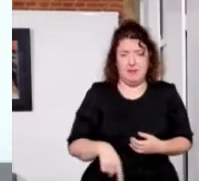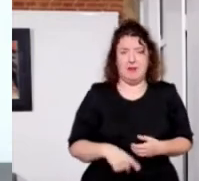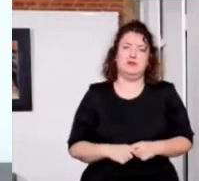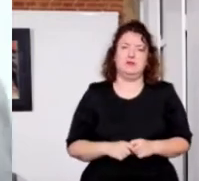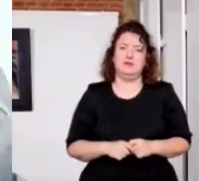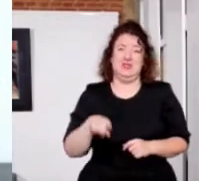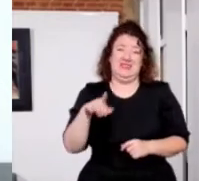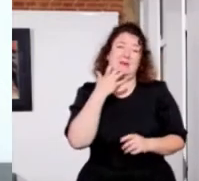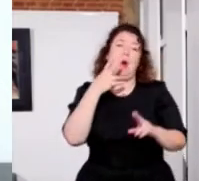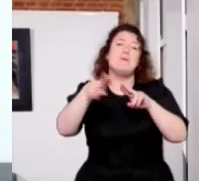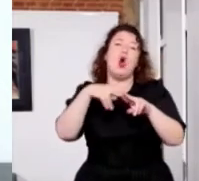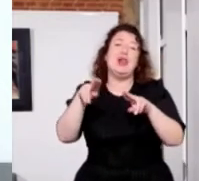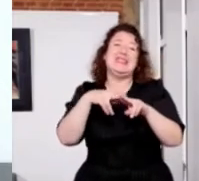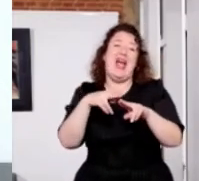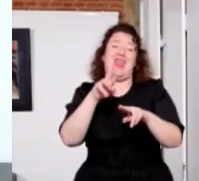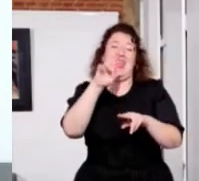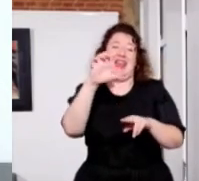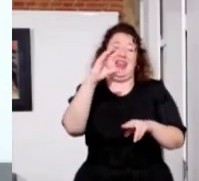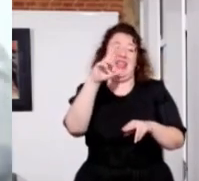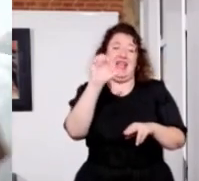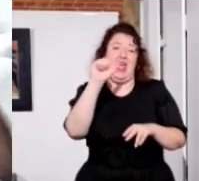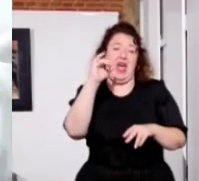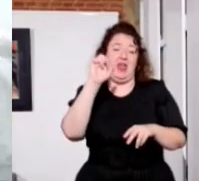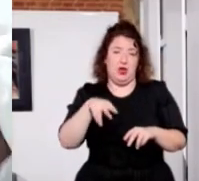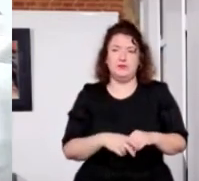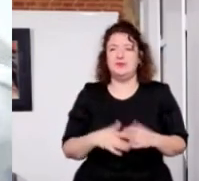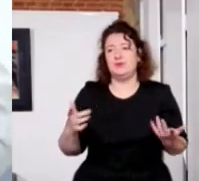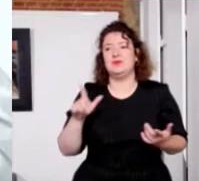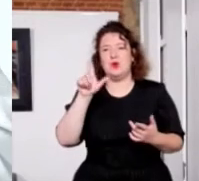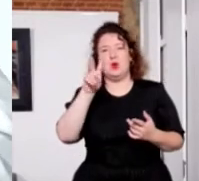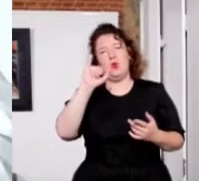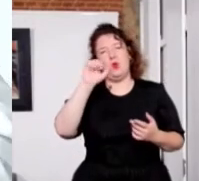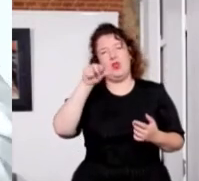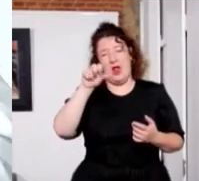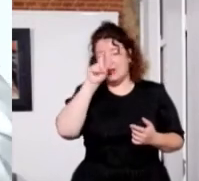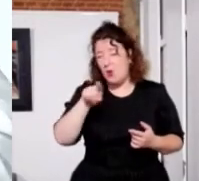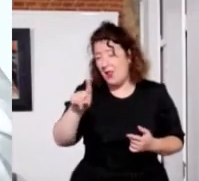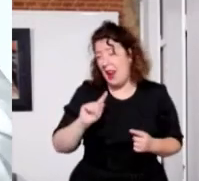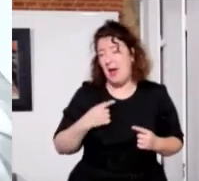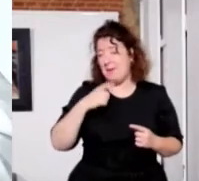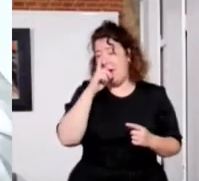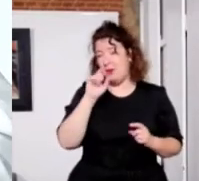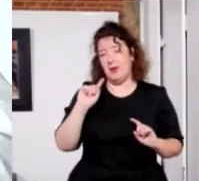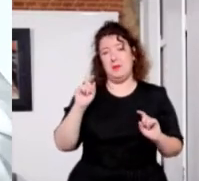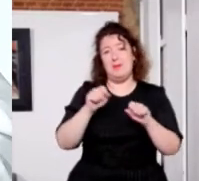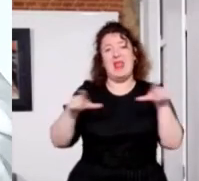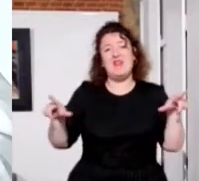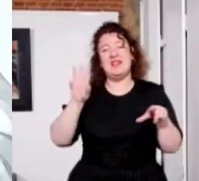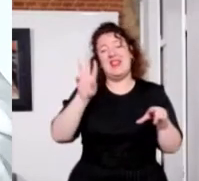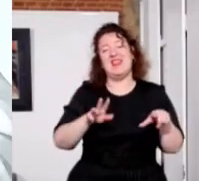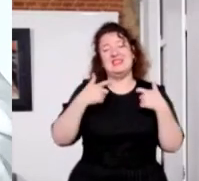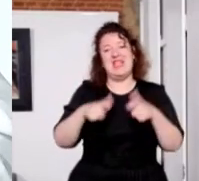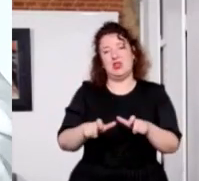Se acordará Luciano, ya se puede decir porque ahora ya es más variopinto, ¿no? Pero la primera permanente de la plataforma del tercer